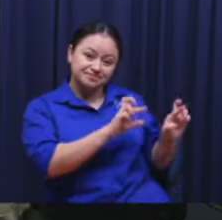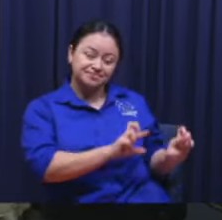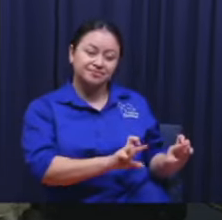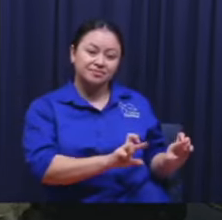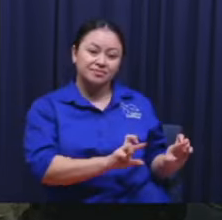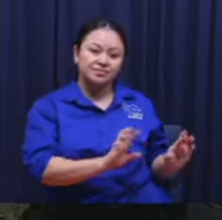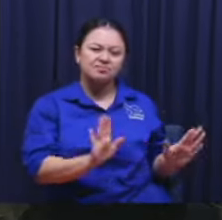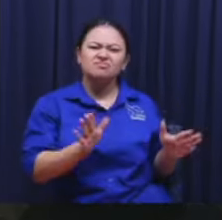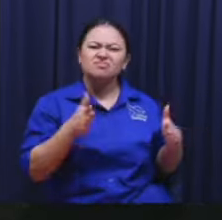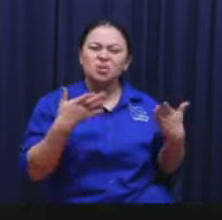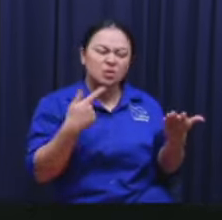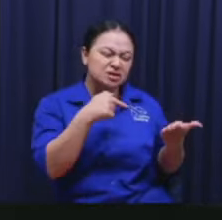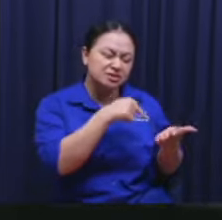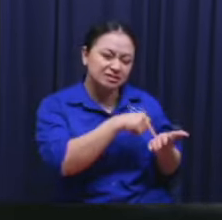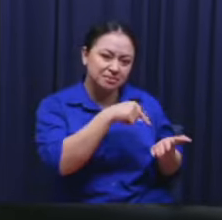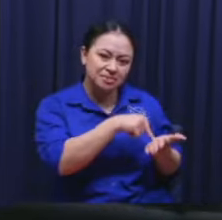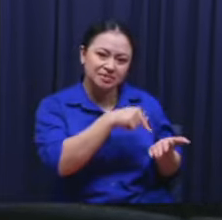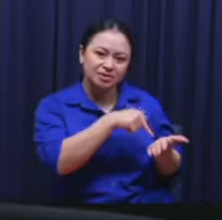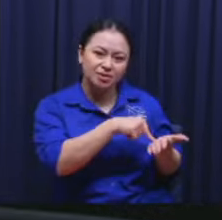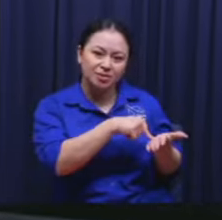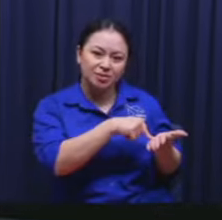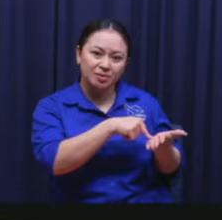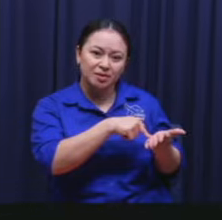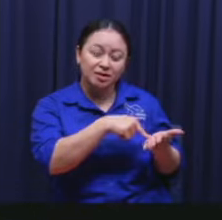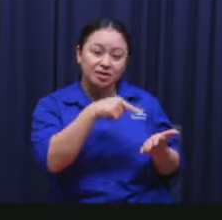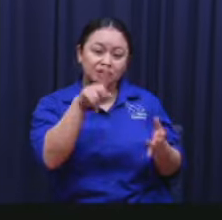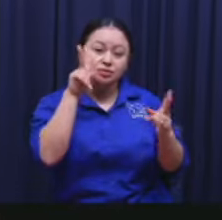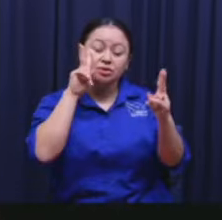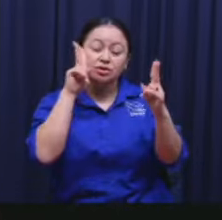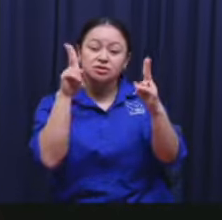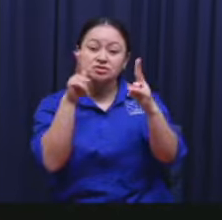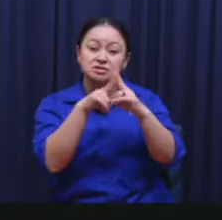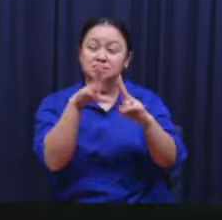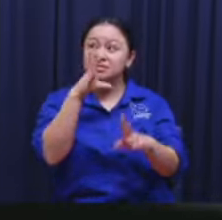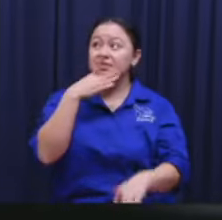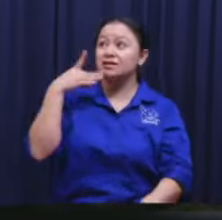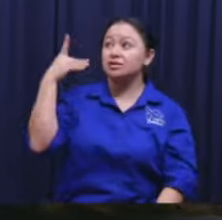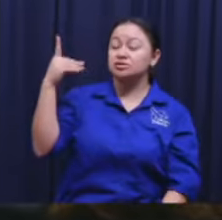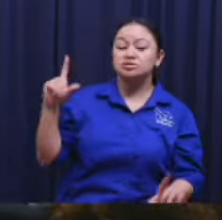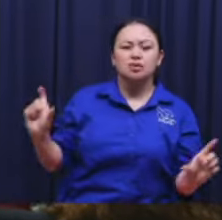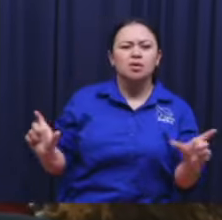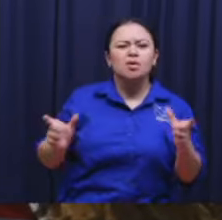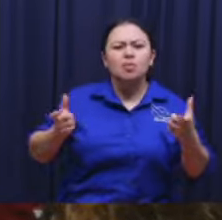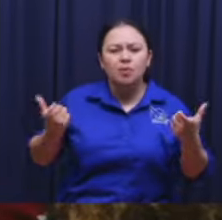¿Cuál es el termómetro entonces para reconocer si amas a Dios? ¿Cuál es el termómetro?